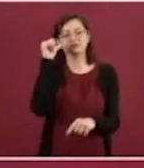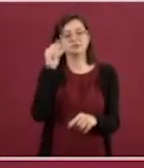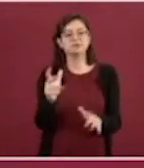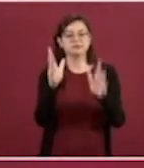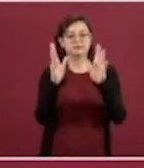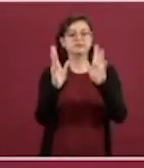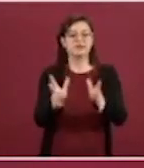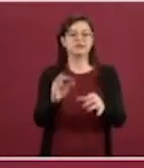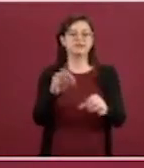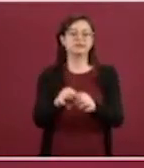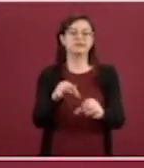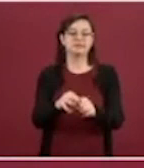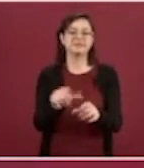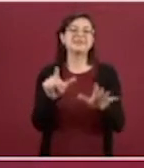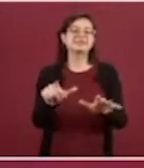lograron